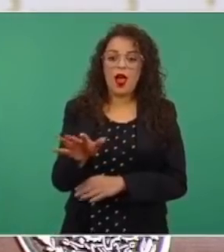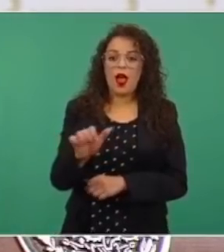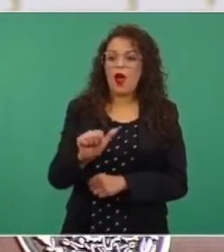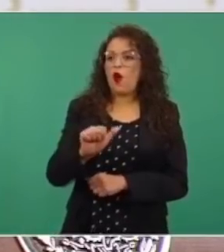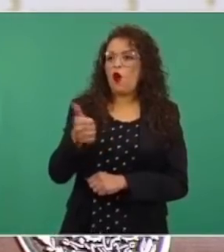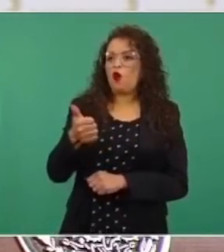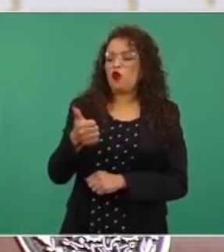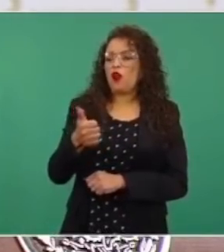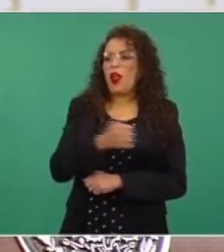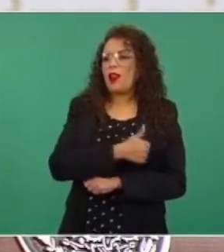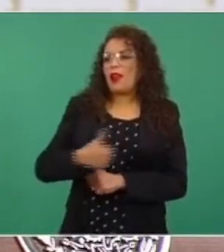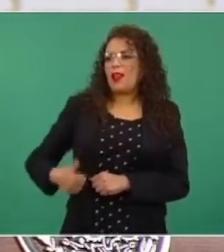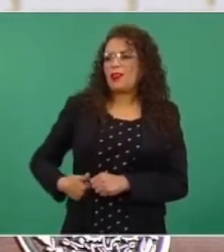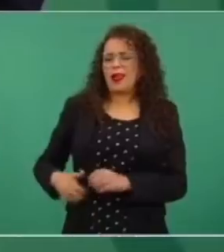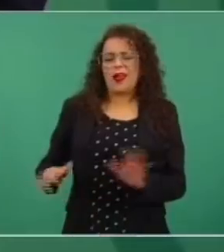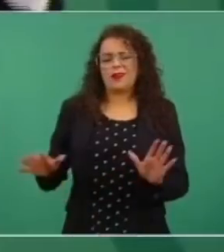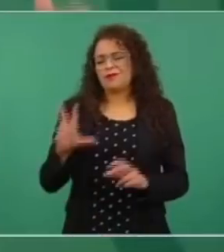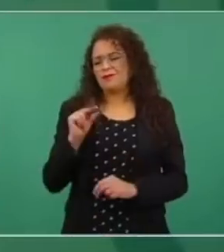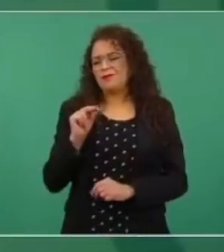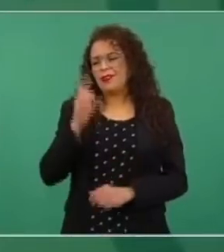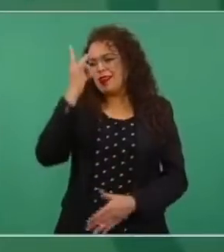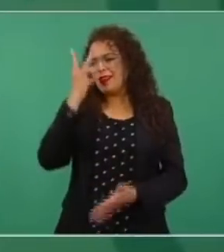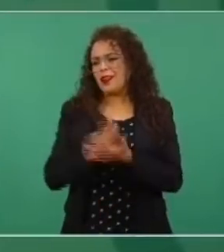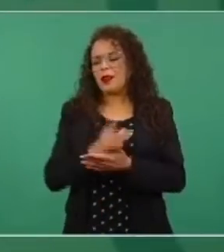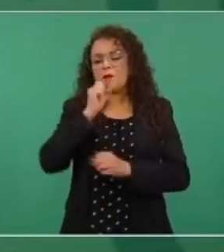misma ciudad. Estamos